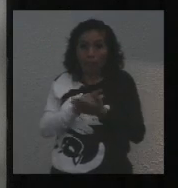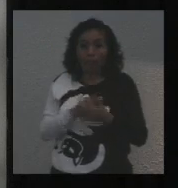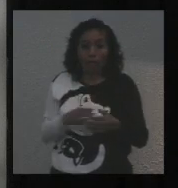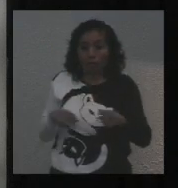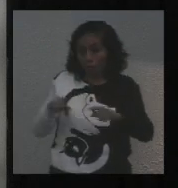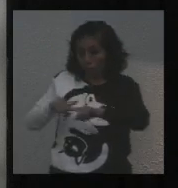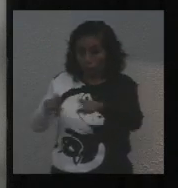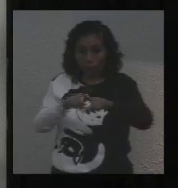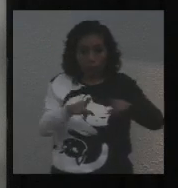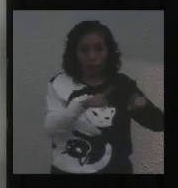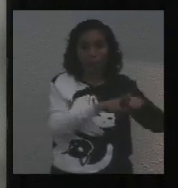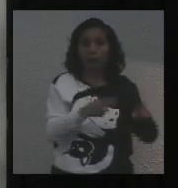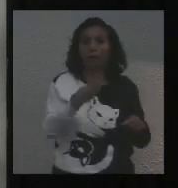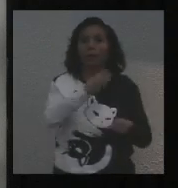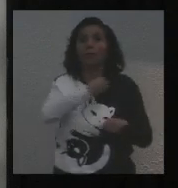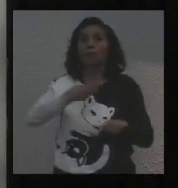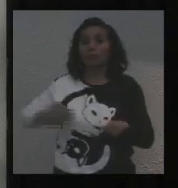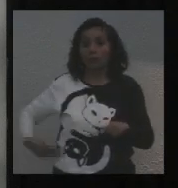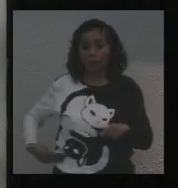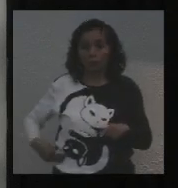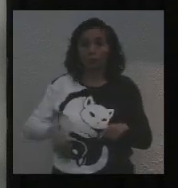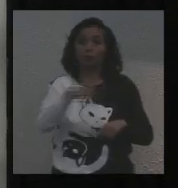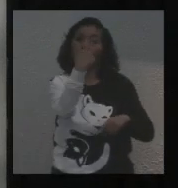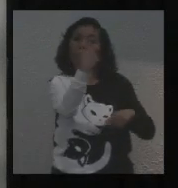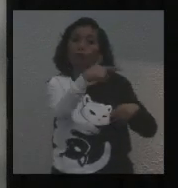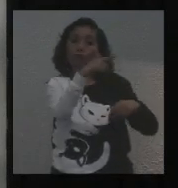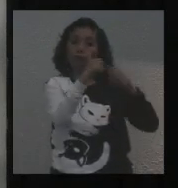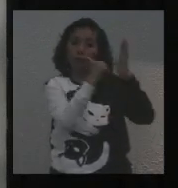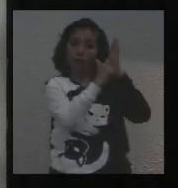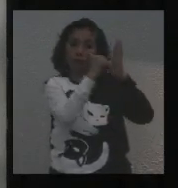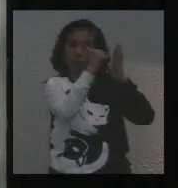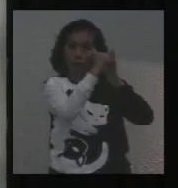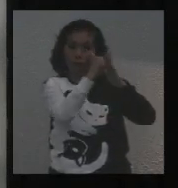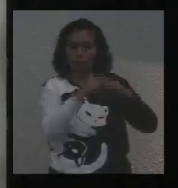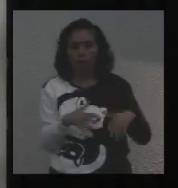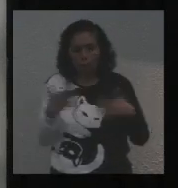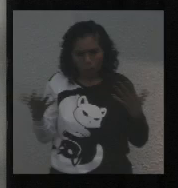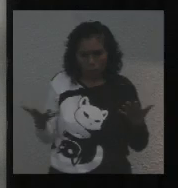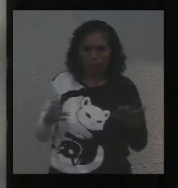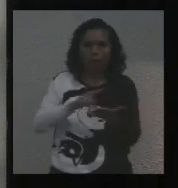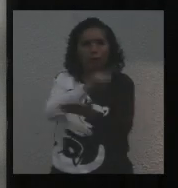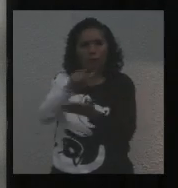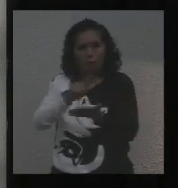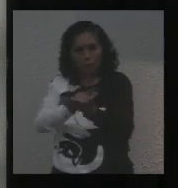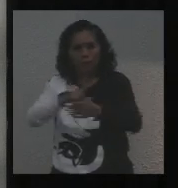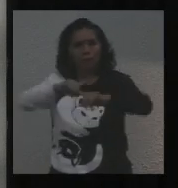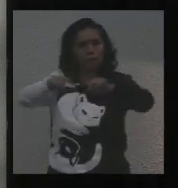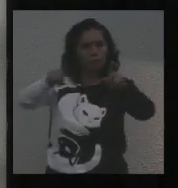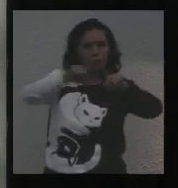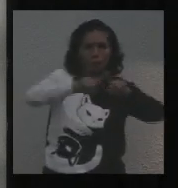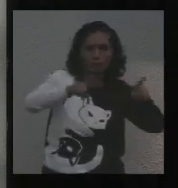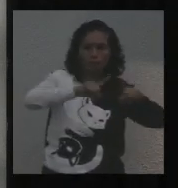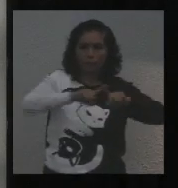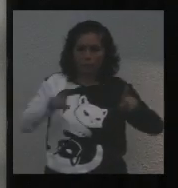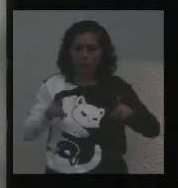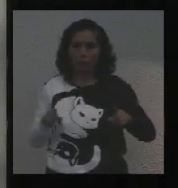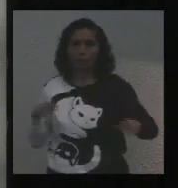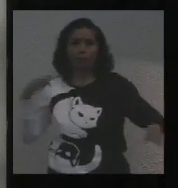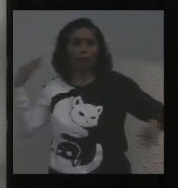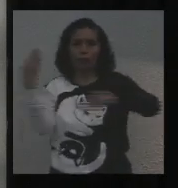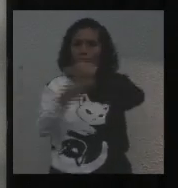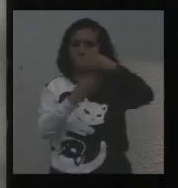municipal. Artículo décimo segundo. En tanto se expidan las leyes y códigos que han de formar la estructura jurídica del